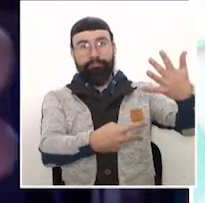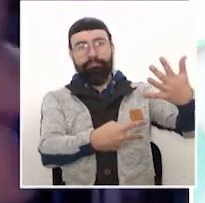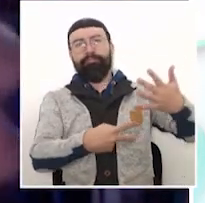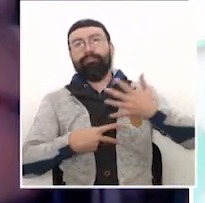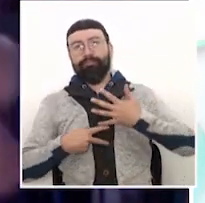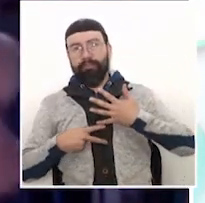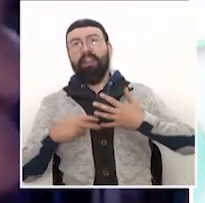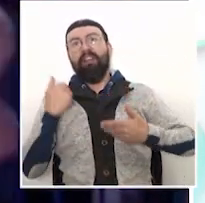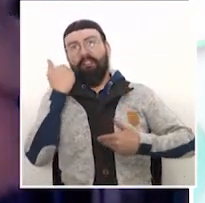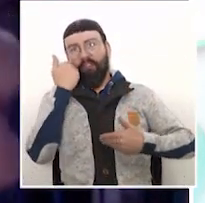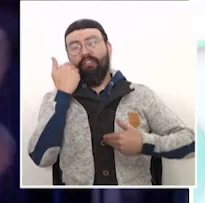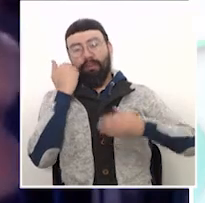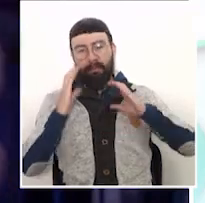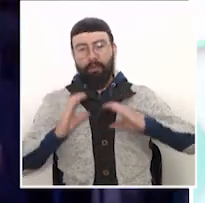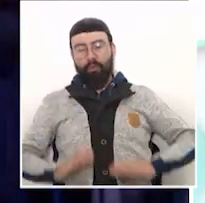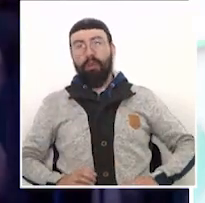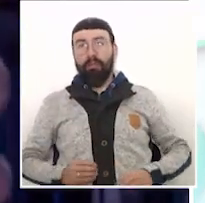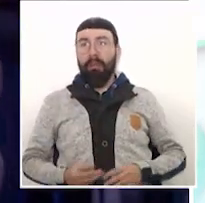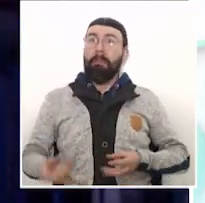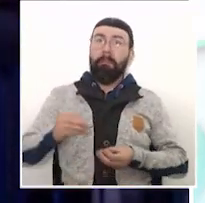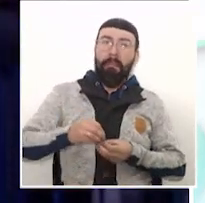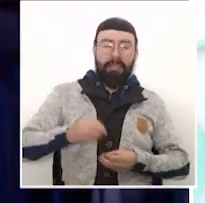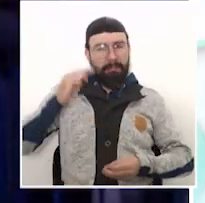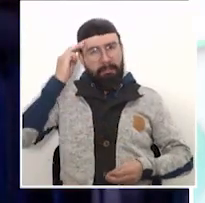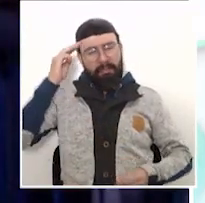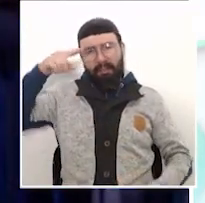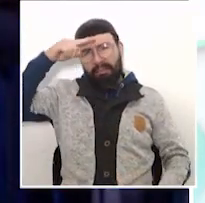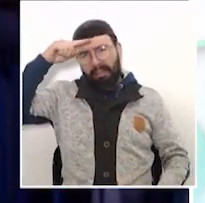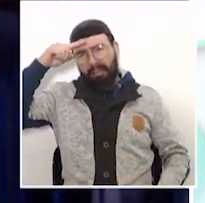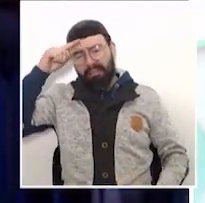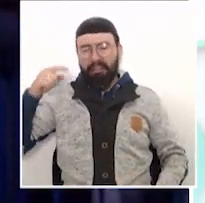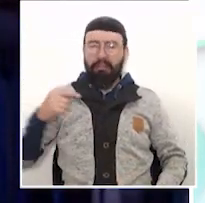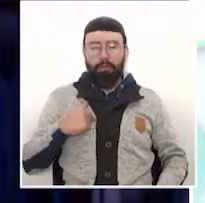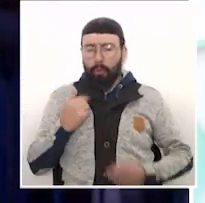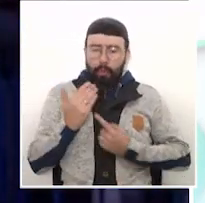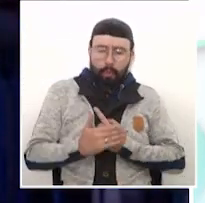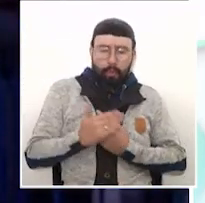más la mente negativa y el espíritu descuidado. Todos esos 3 y la